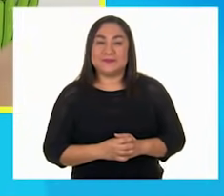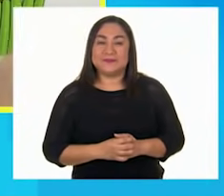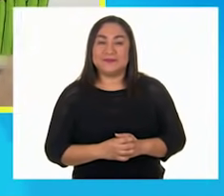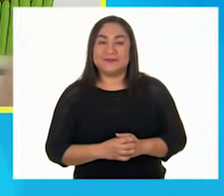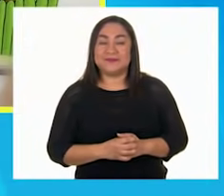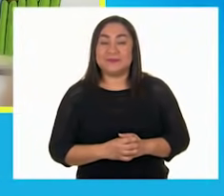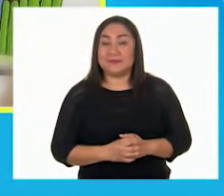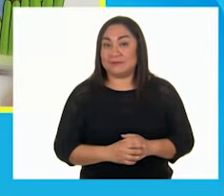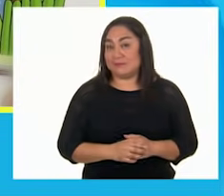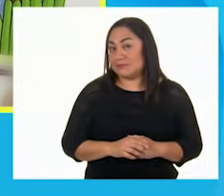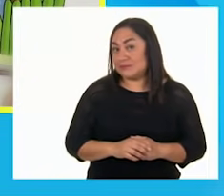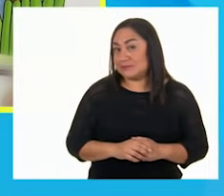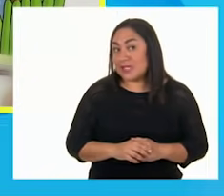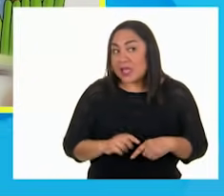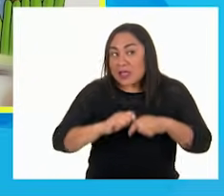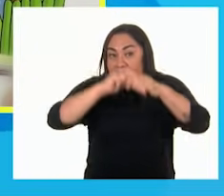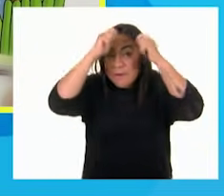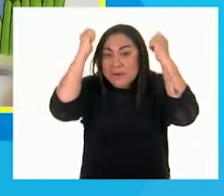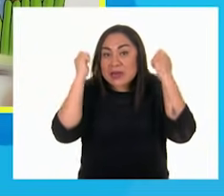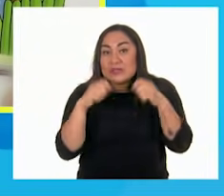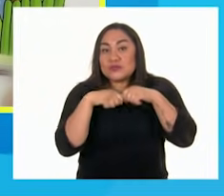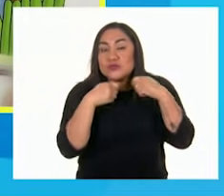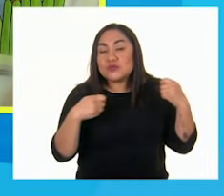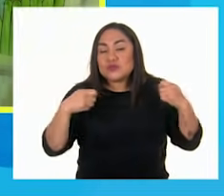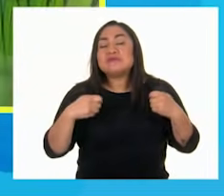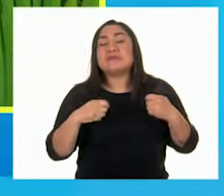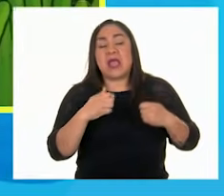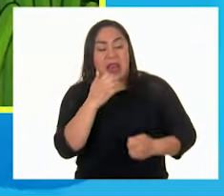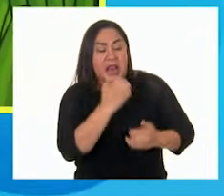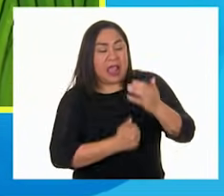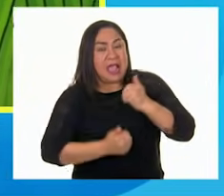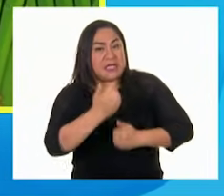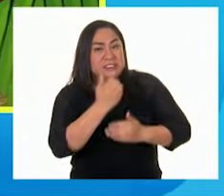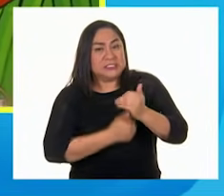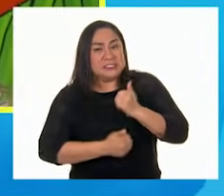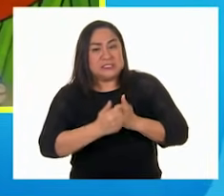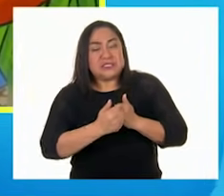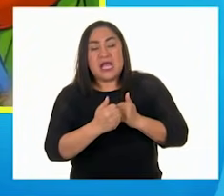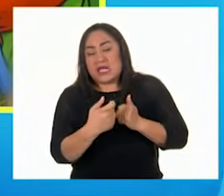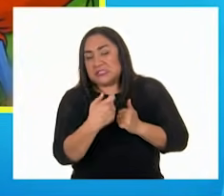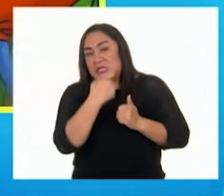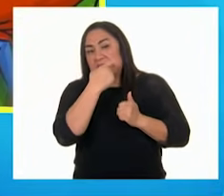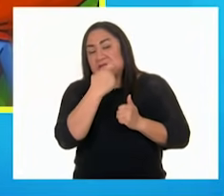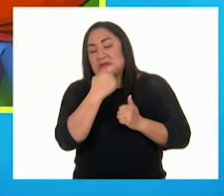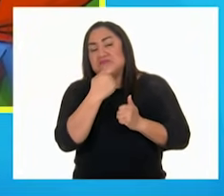Aquí está Caperucita, que lleva leche y bizcochos a casa de su abuelita.